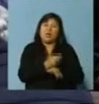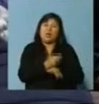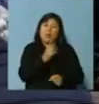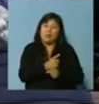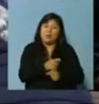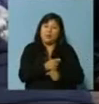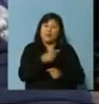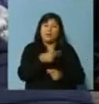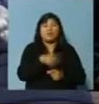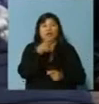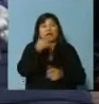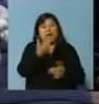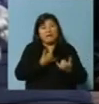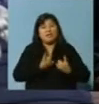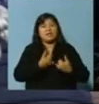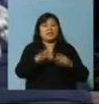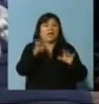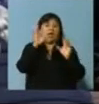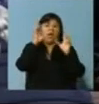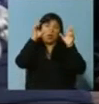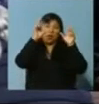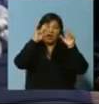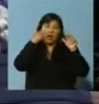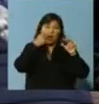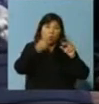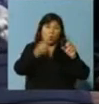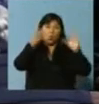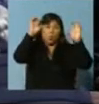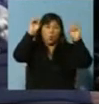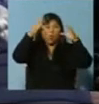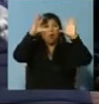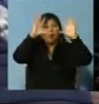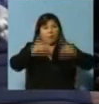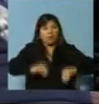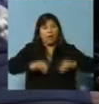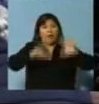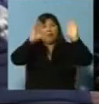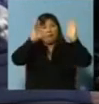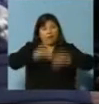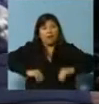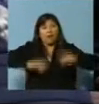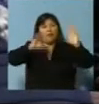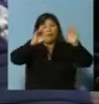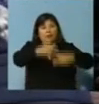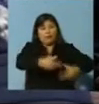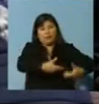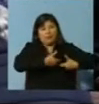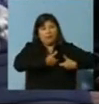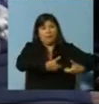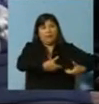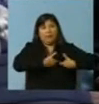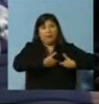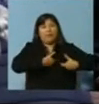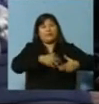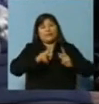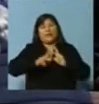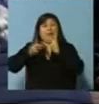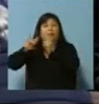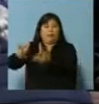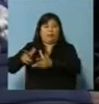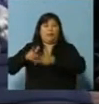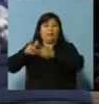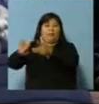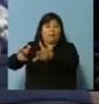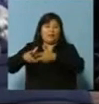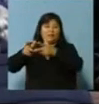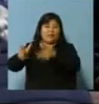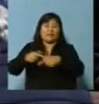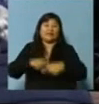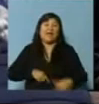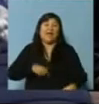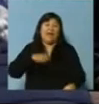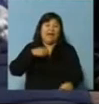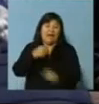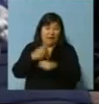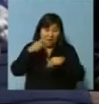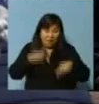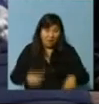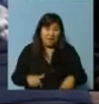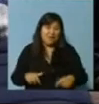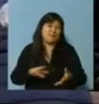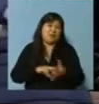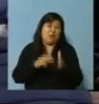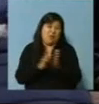luz, que se cae, que esto. Y bueno, hoy problema solucionado a la escuela. Creo